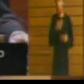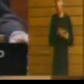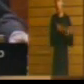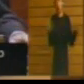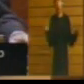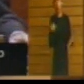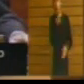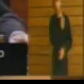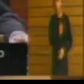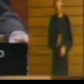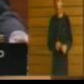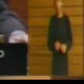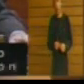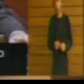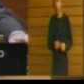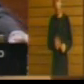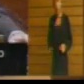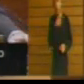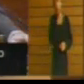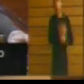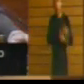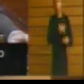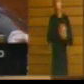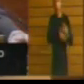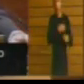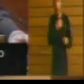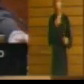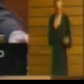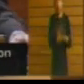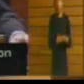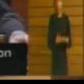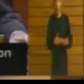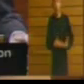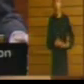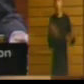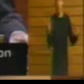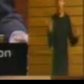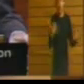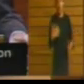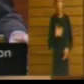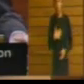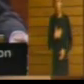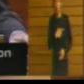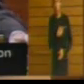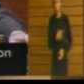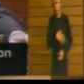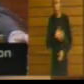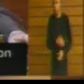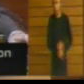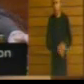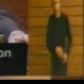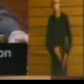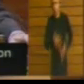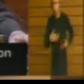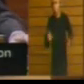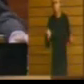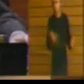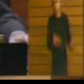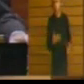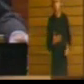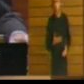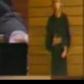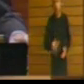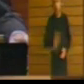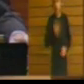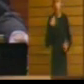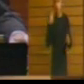nos fiamos, porque han demostrado con sus hechos que ustedes no son de fiar, que son capaces de cualquier cosa. Ustedes, con